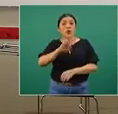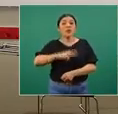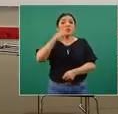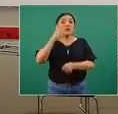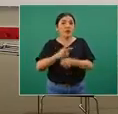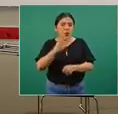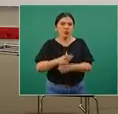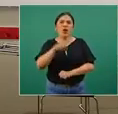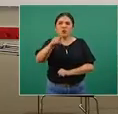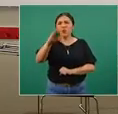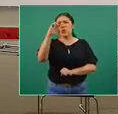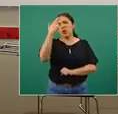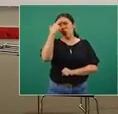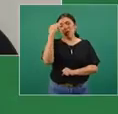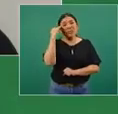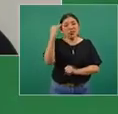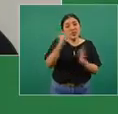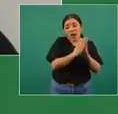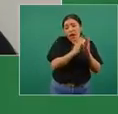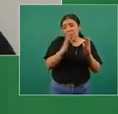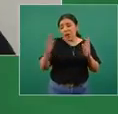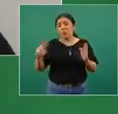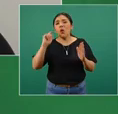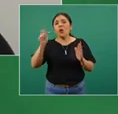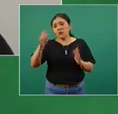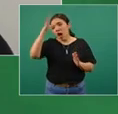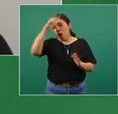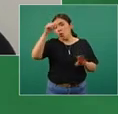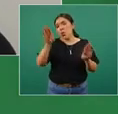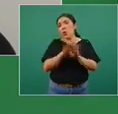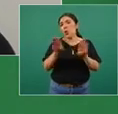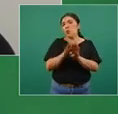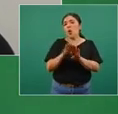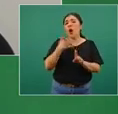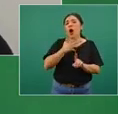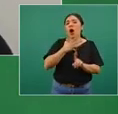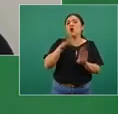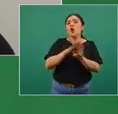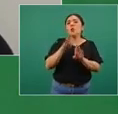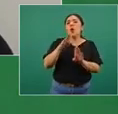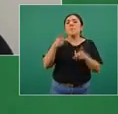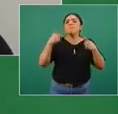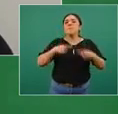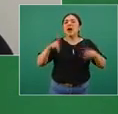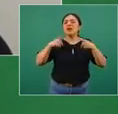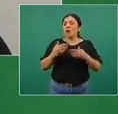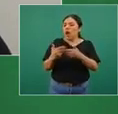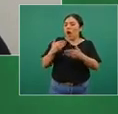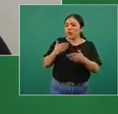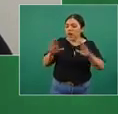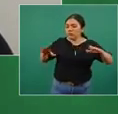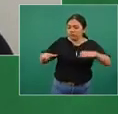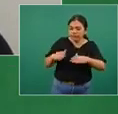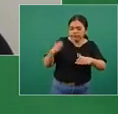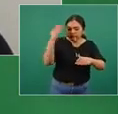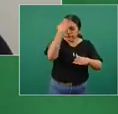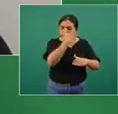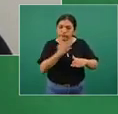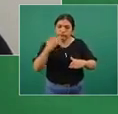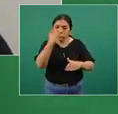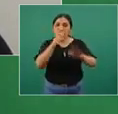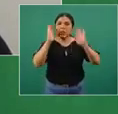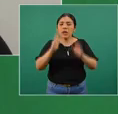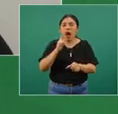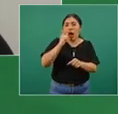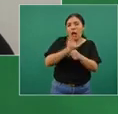decir, recordemos que estas temporalidades están dadas en un marco de una media observada, es decir, lo que ha sido